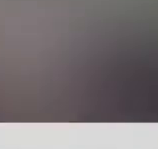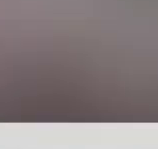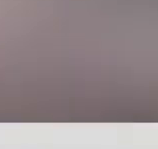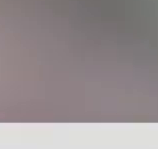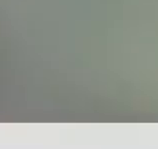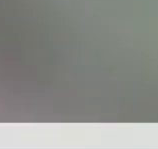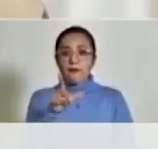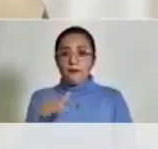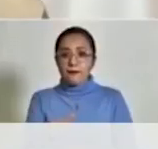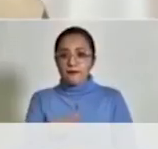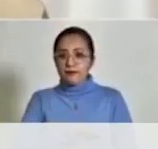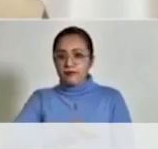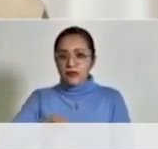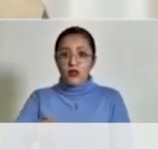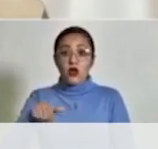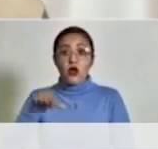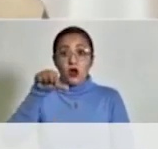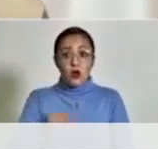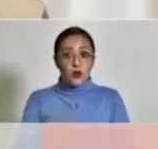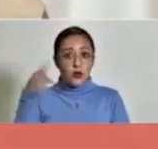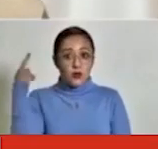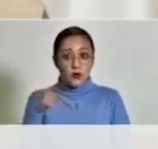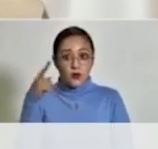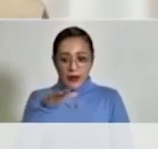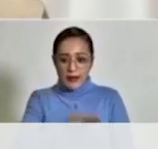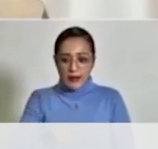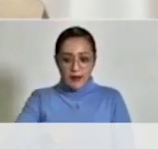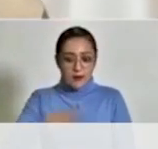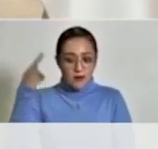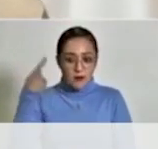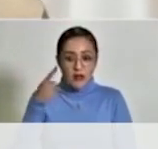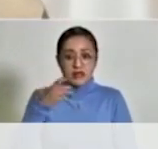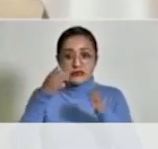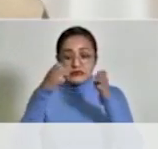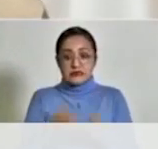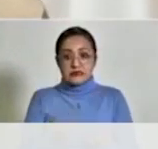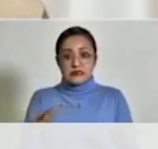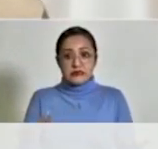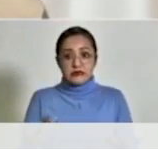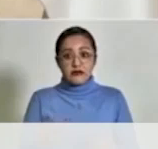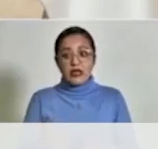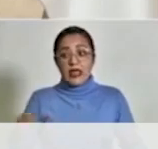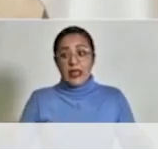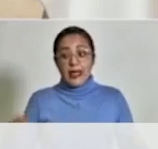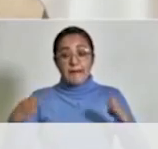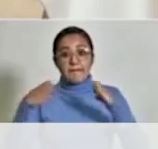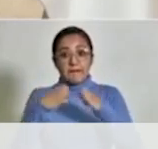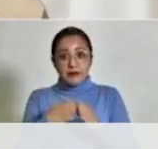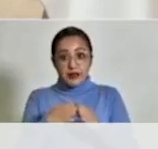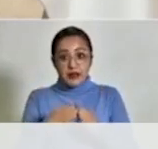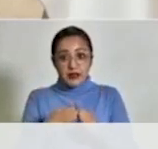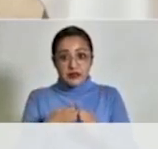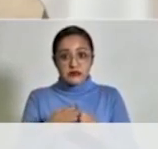a la población. Hoy en Puebla, en territorio poblano, estamos en un estado de emergencia